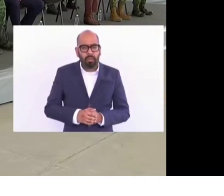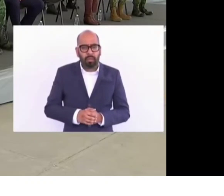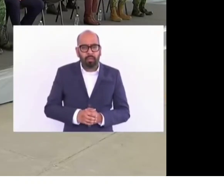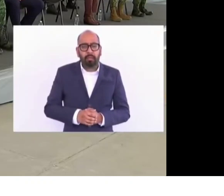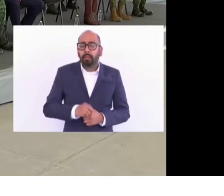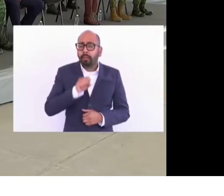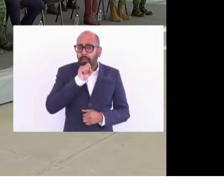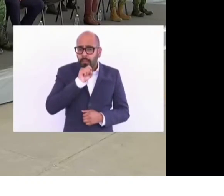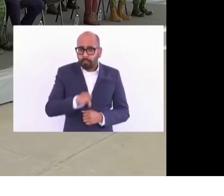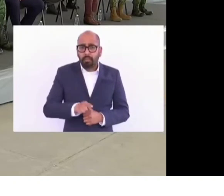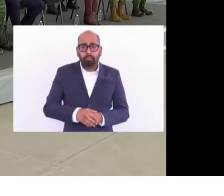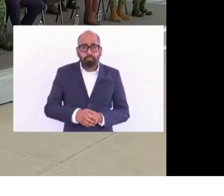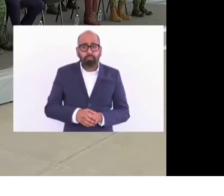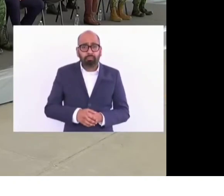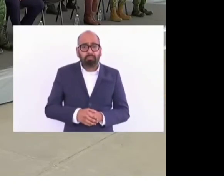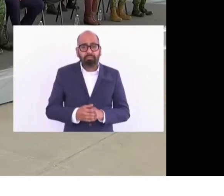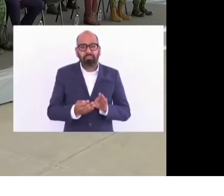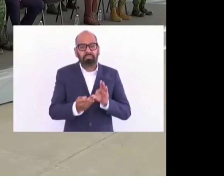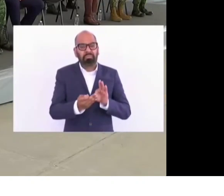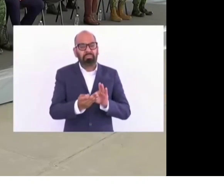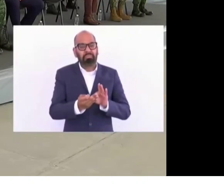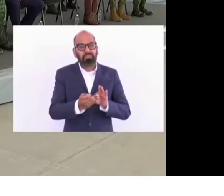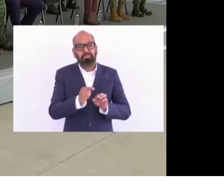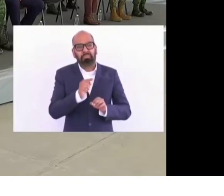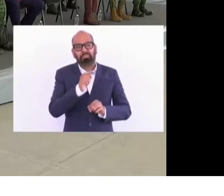no muy lejos de aquí,